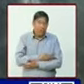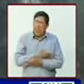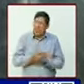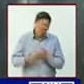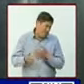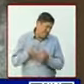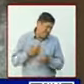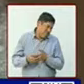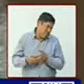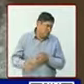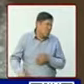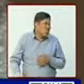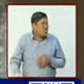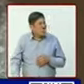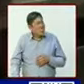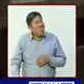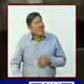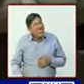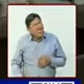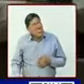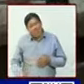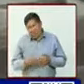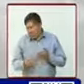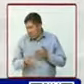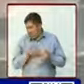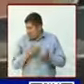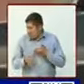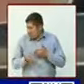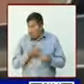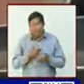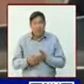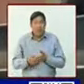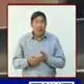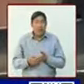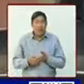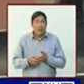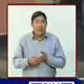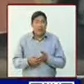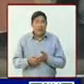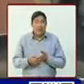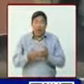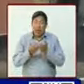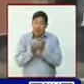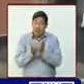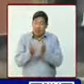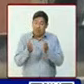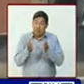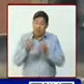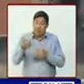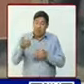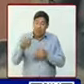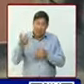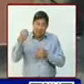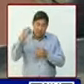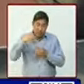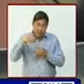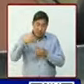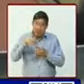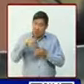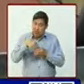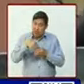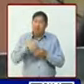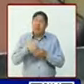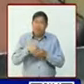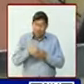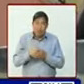importancia? No le di importancia. ¿Qué es? Es un casco, va a ser un lapicero.